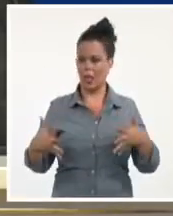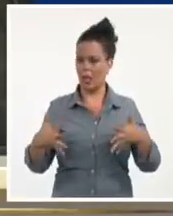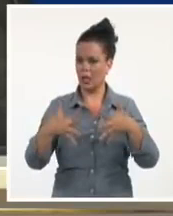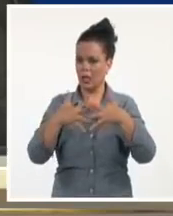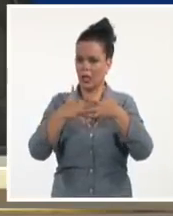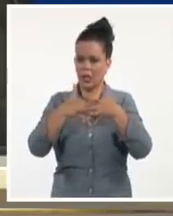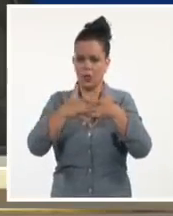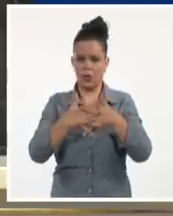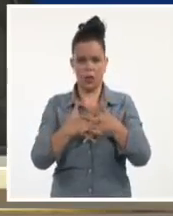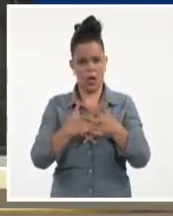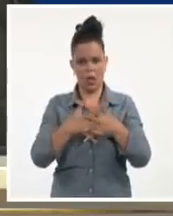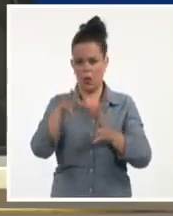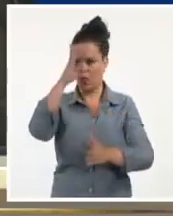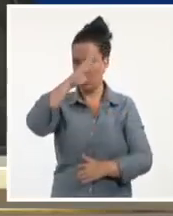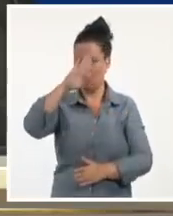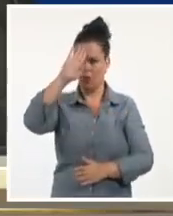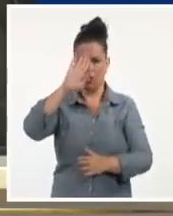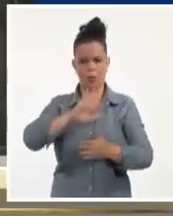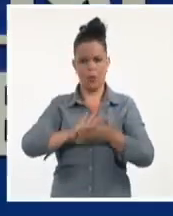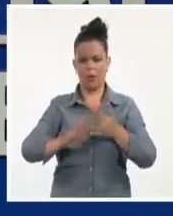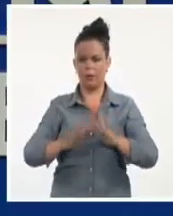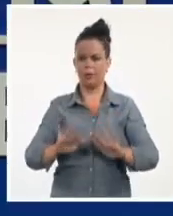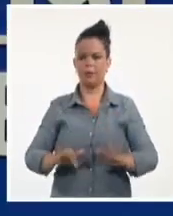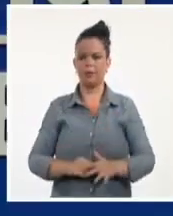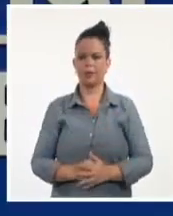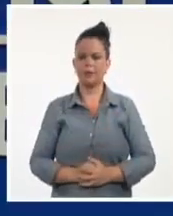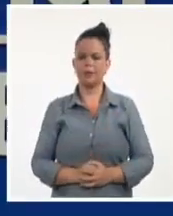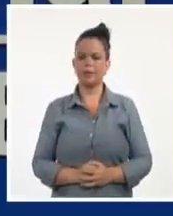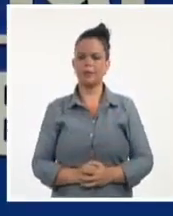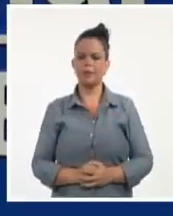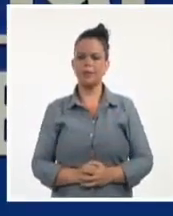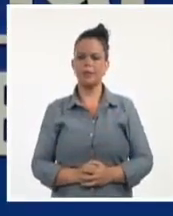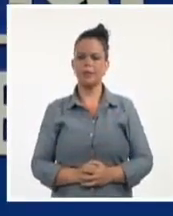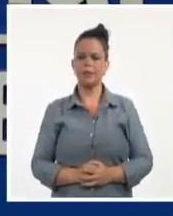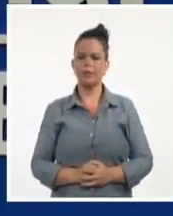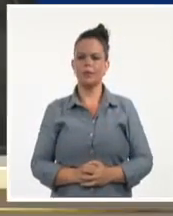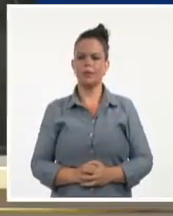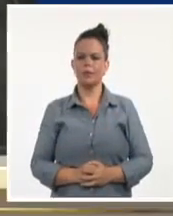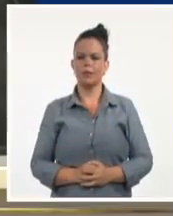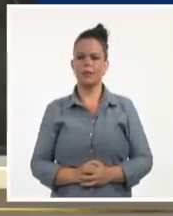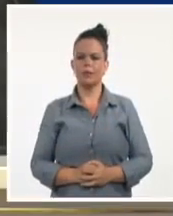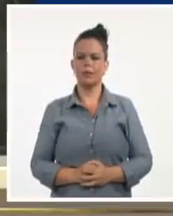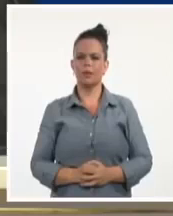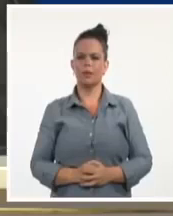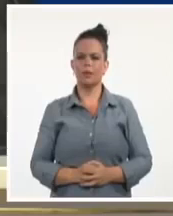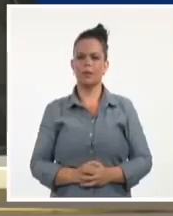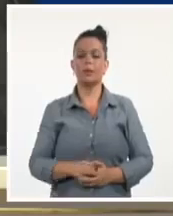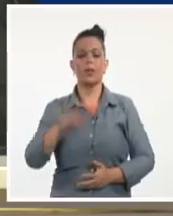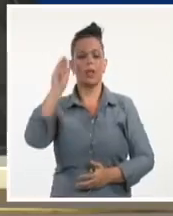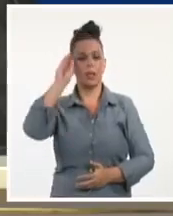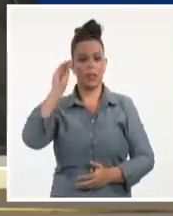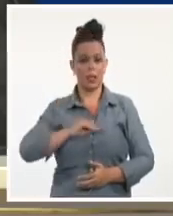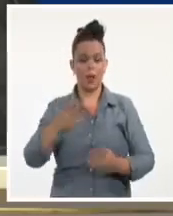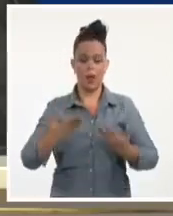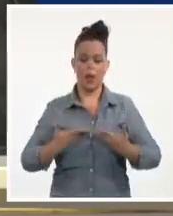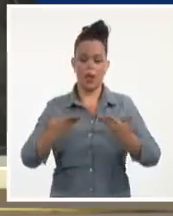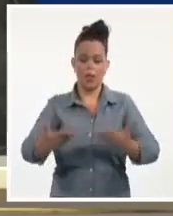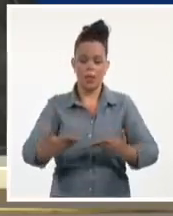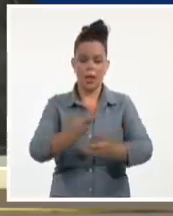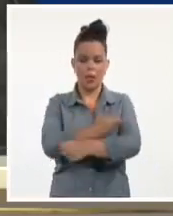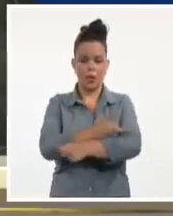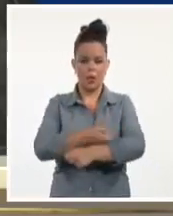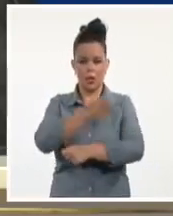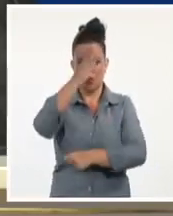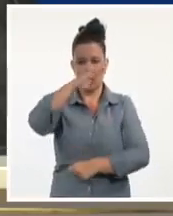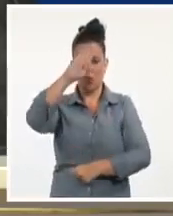en nuestro en nuestro país pero enviar a cuba no siempre resulta fácil asegura soberón guzmán que los